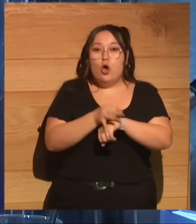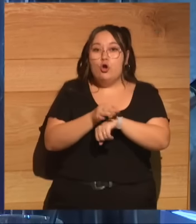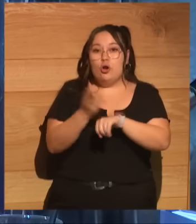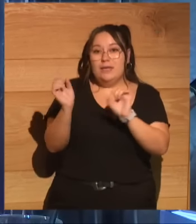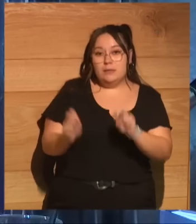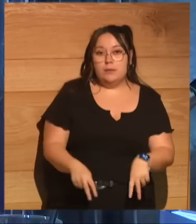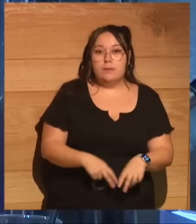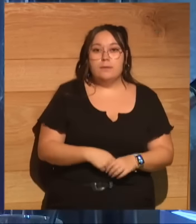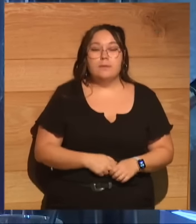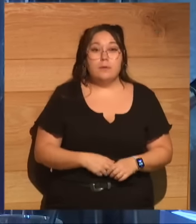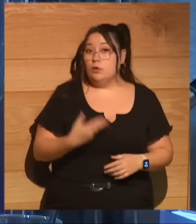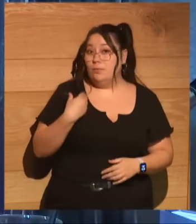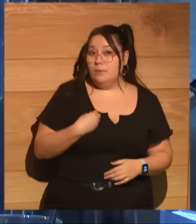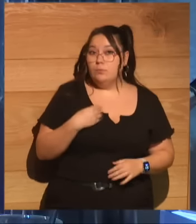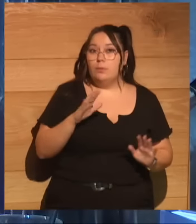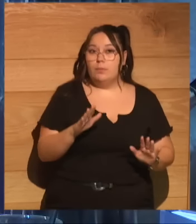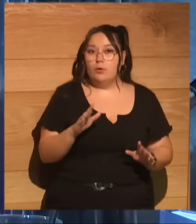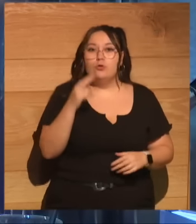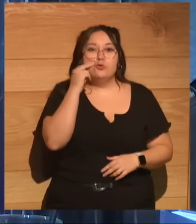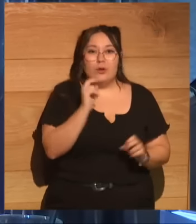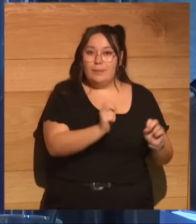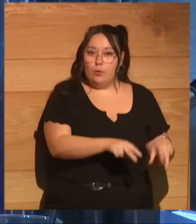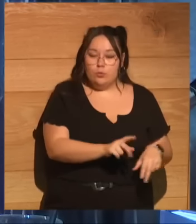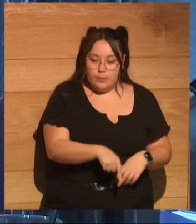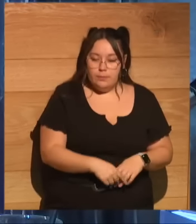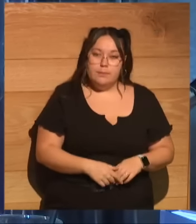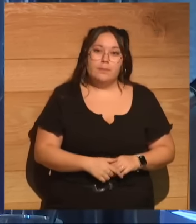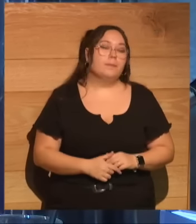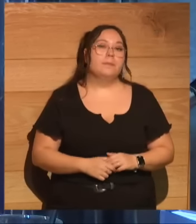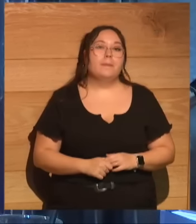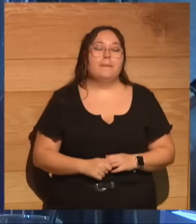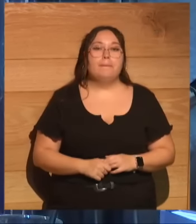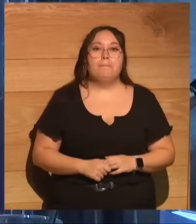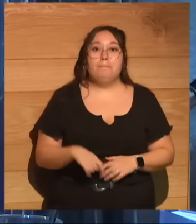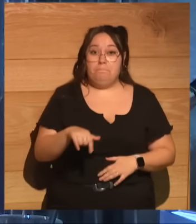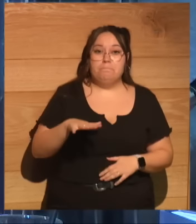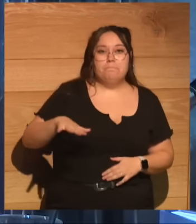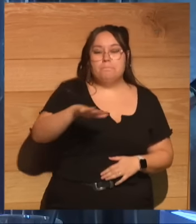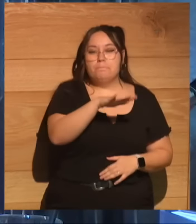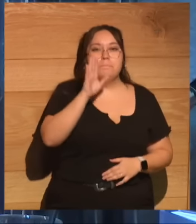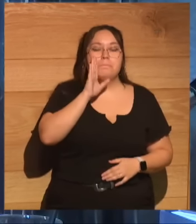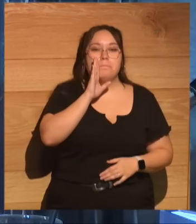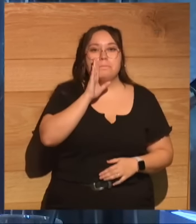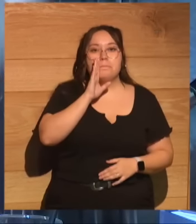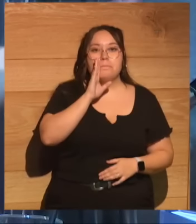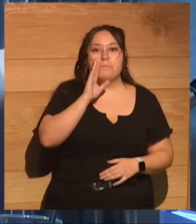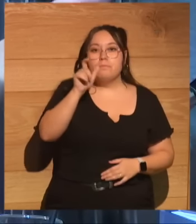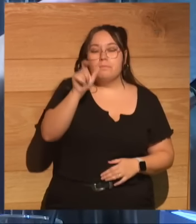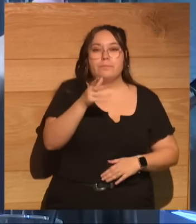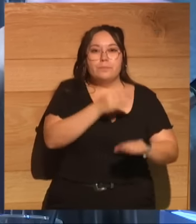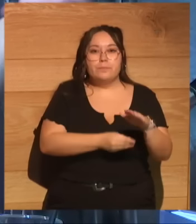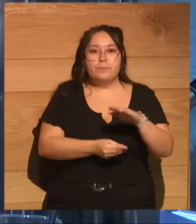cuco. O sea, es lo mismo y con peor chocolate. Y entonces, este lugar es donde crece una